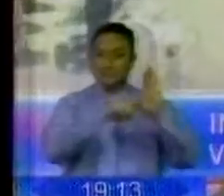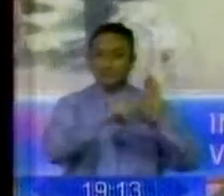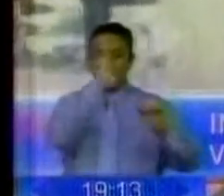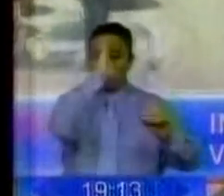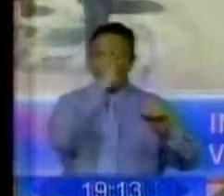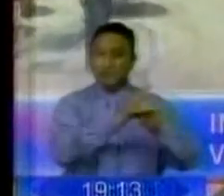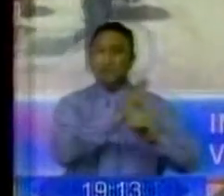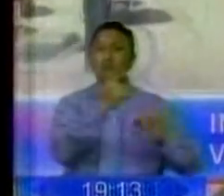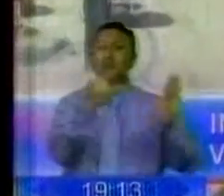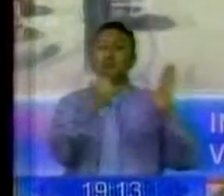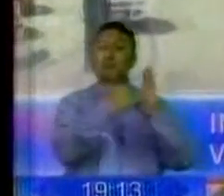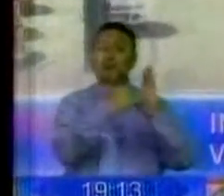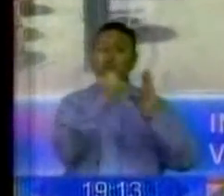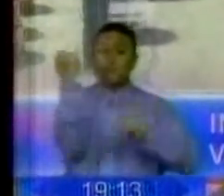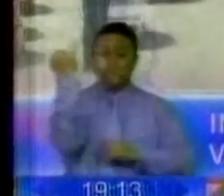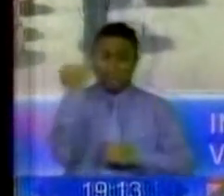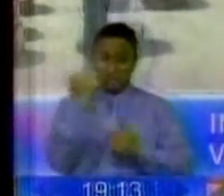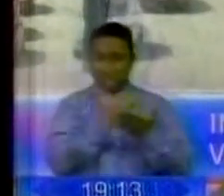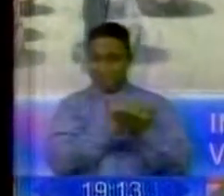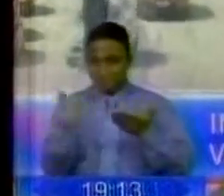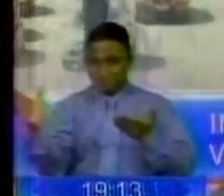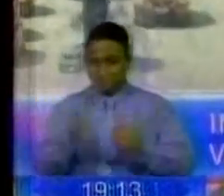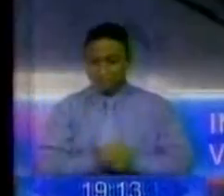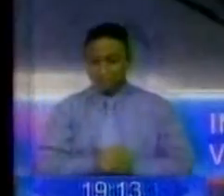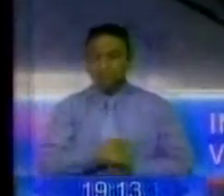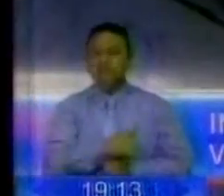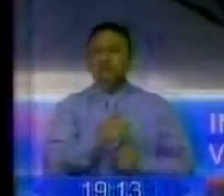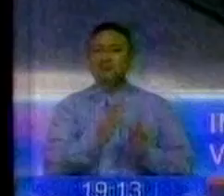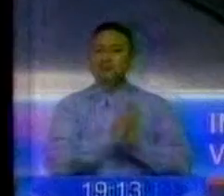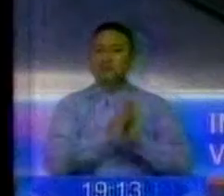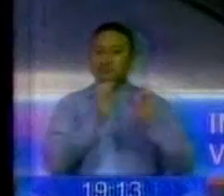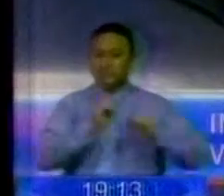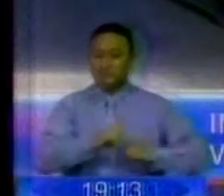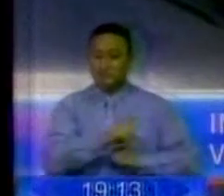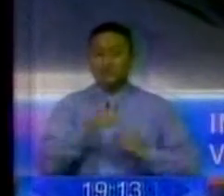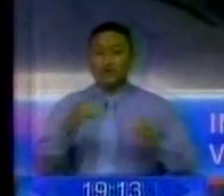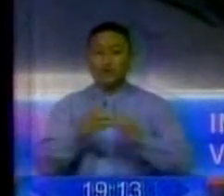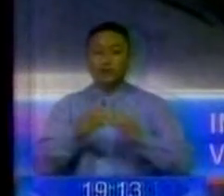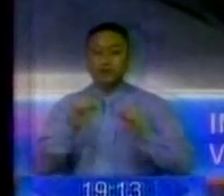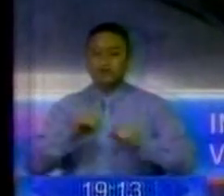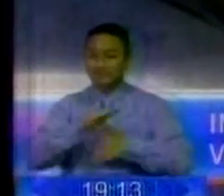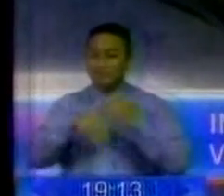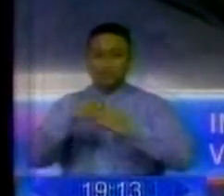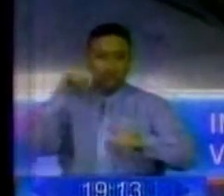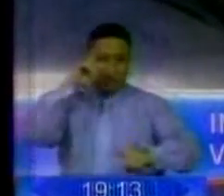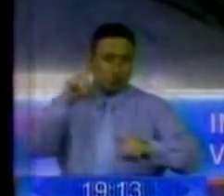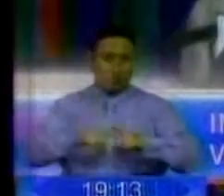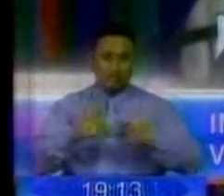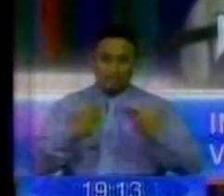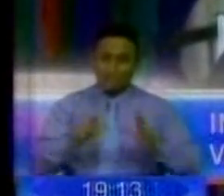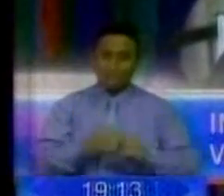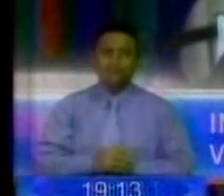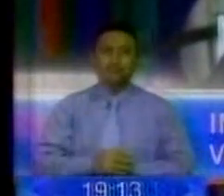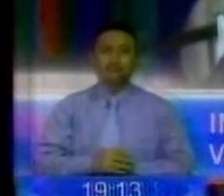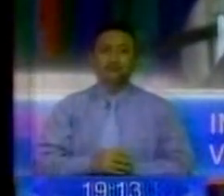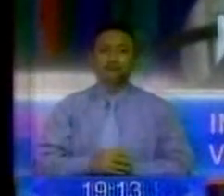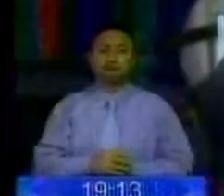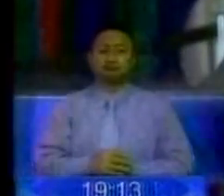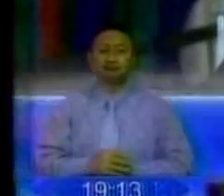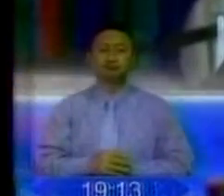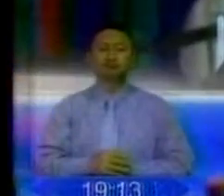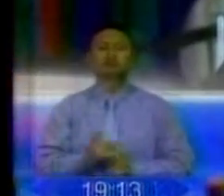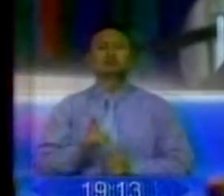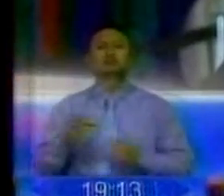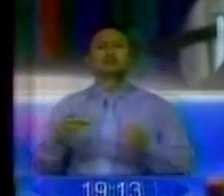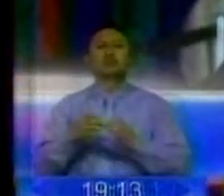llamado impuesto verde. Quienes impulsan esta derogatoria aseguran que en la comisión hay consenso para dar este paso. A lo que